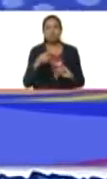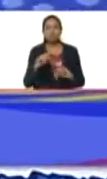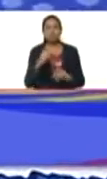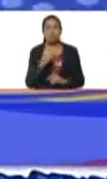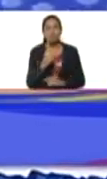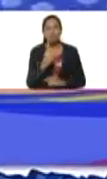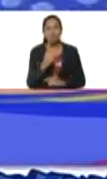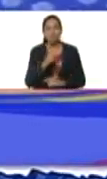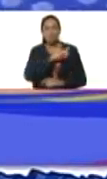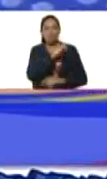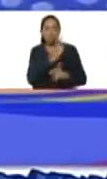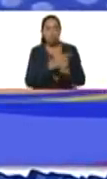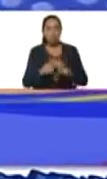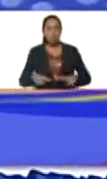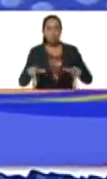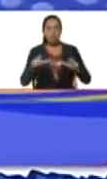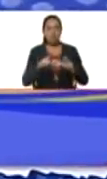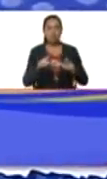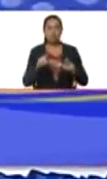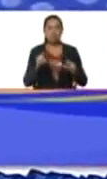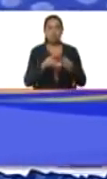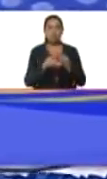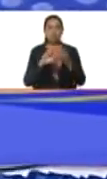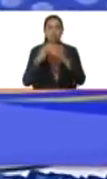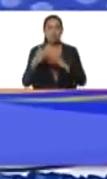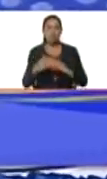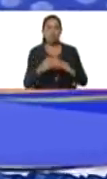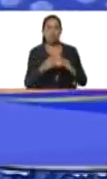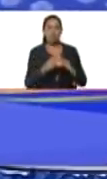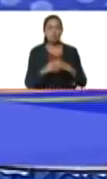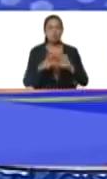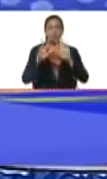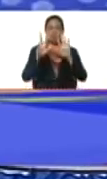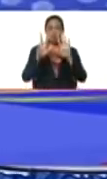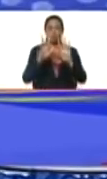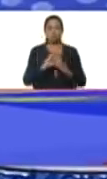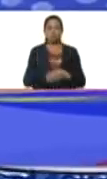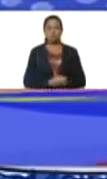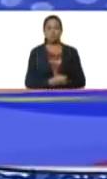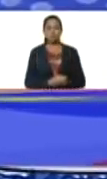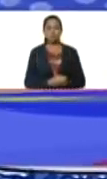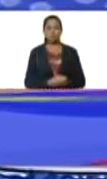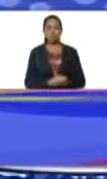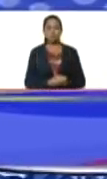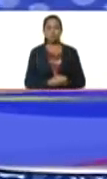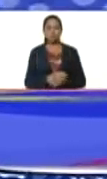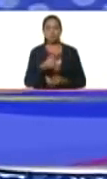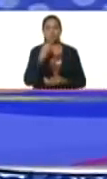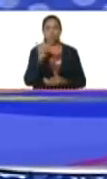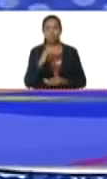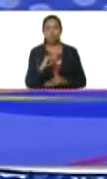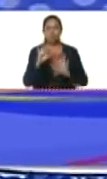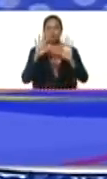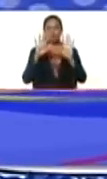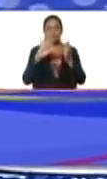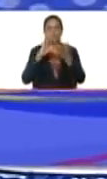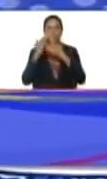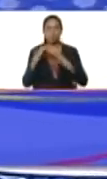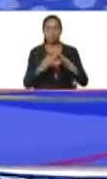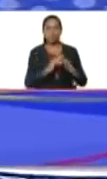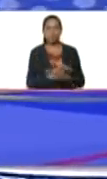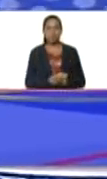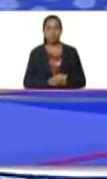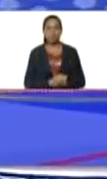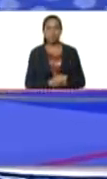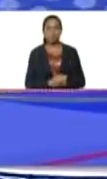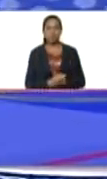Poder Popular del cuadrante comunitario El 8. Y bueno, tenemos 10 comunidades, en esas